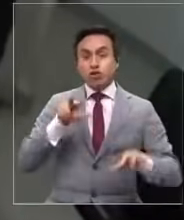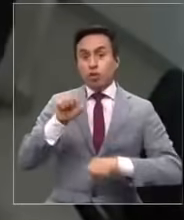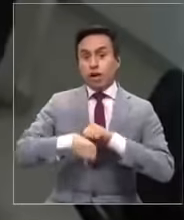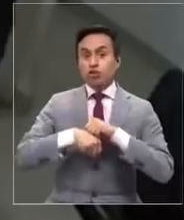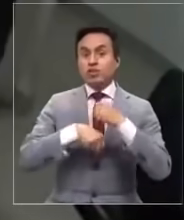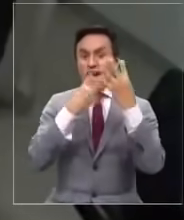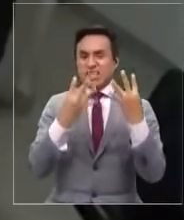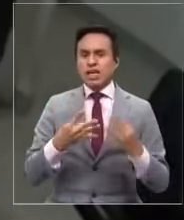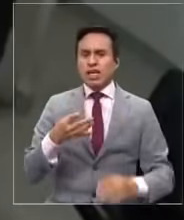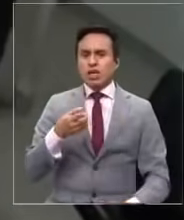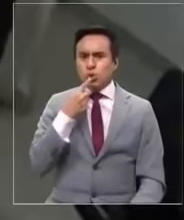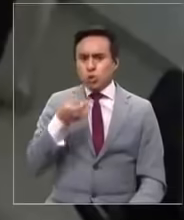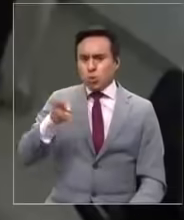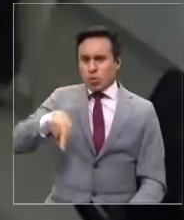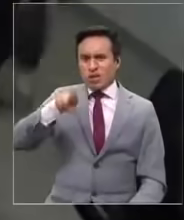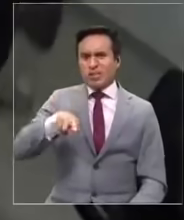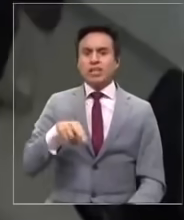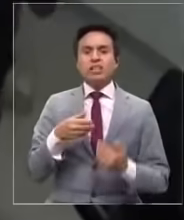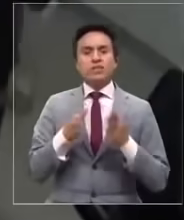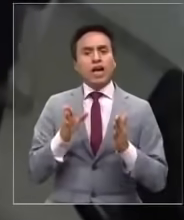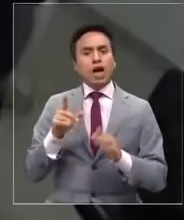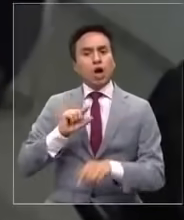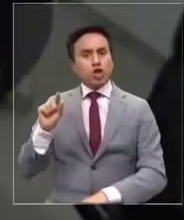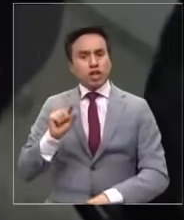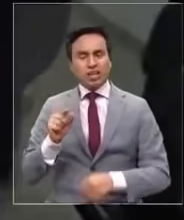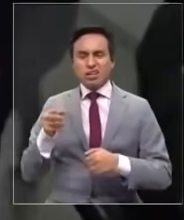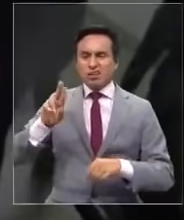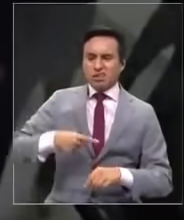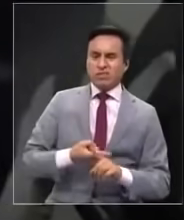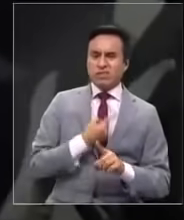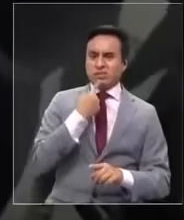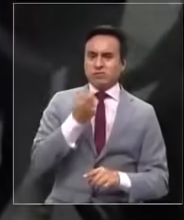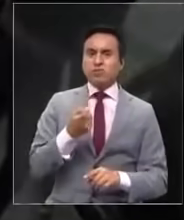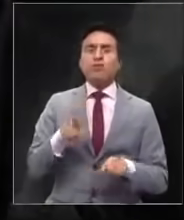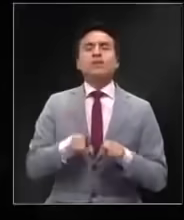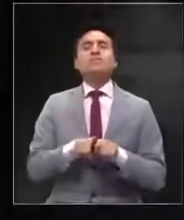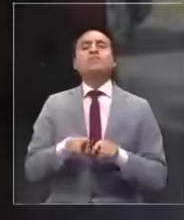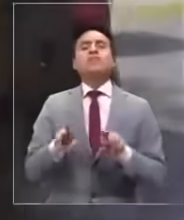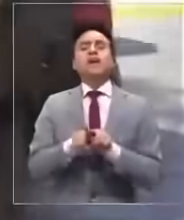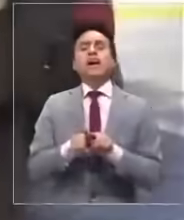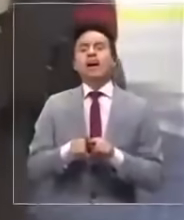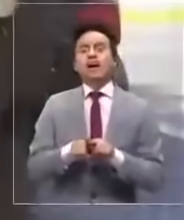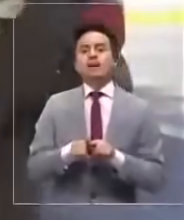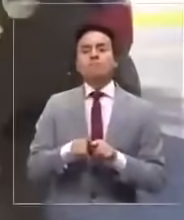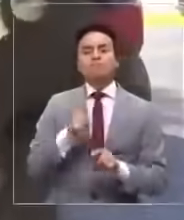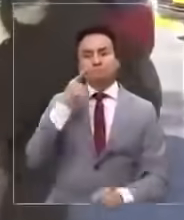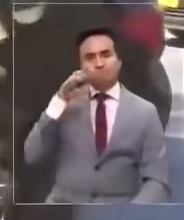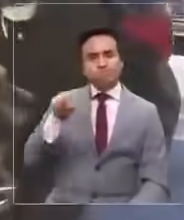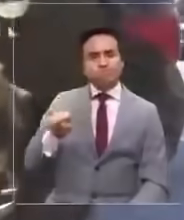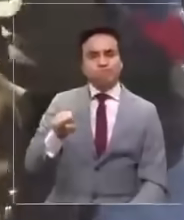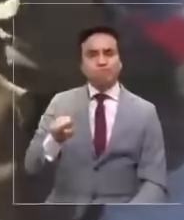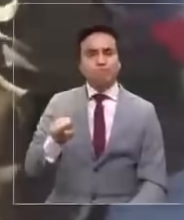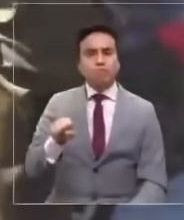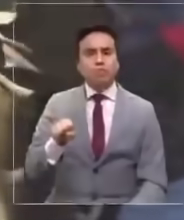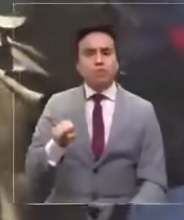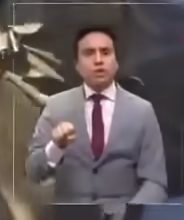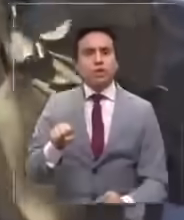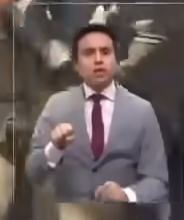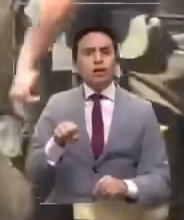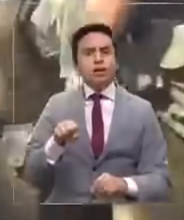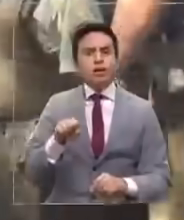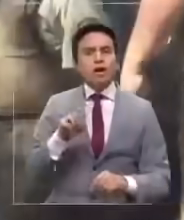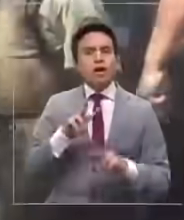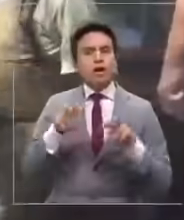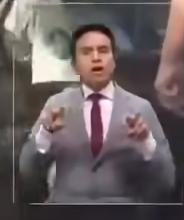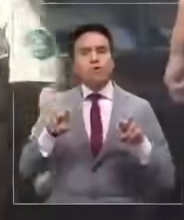cárcel por reincidir durante el periodo de libertad condicional en que se encontraba. Vamos a dirigirnos a la unidad policial para poder ver qué